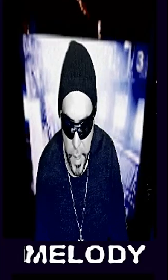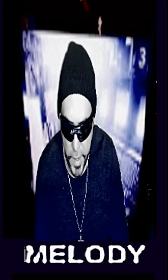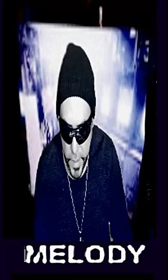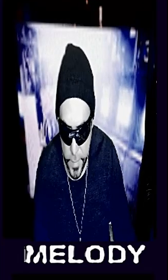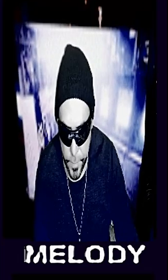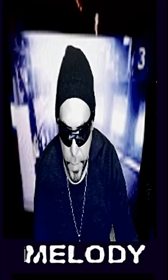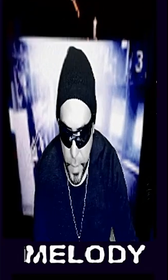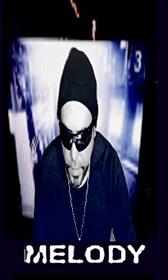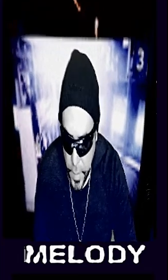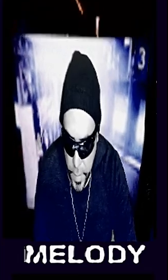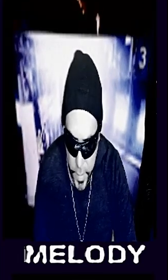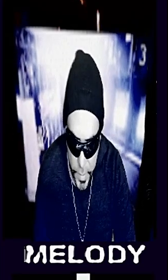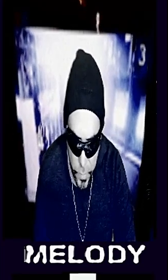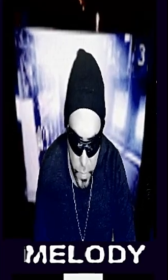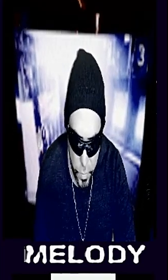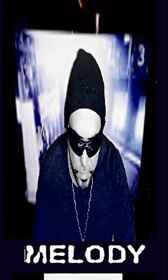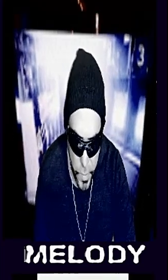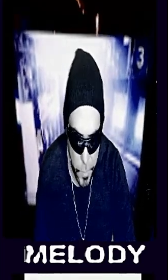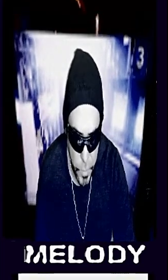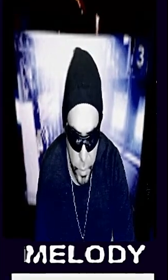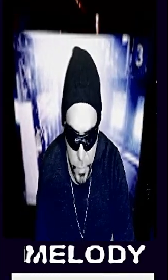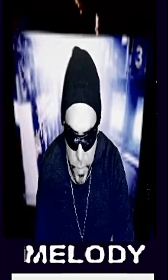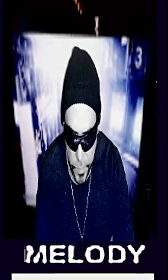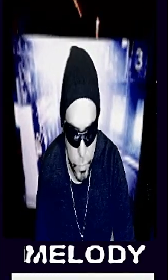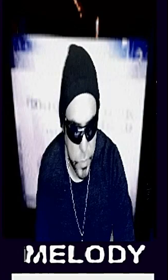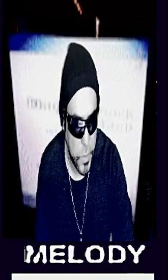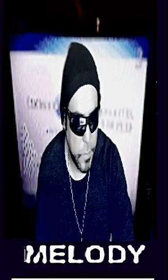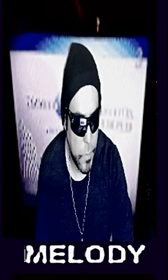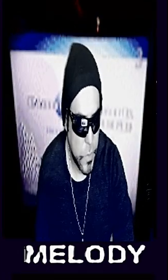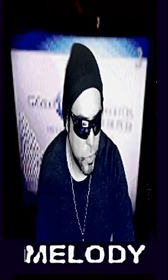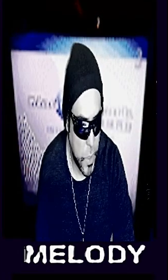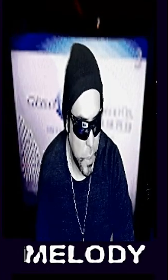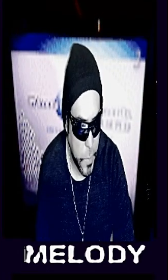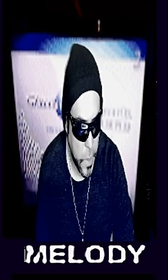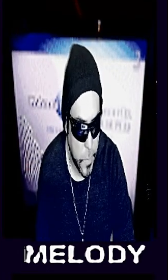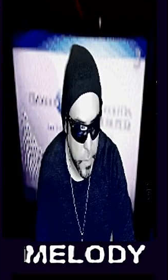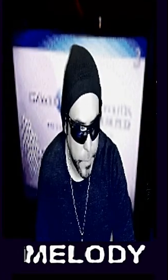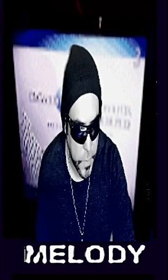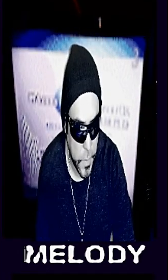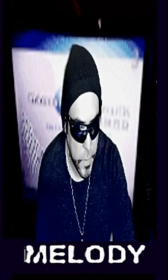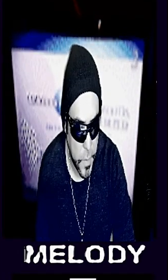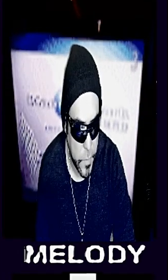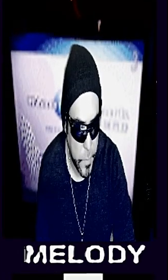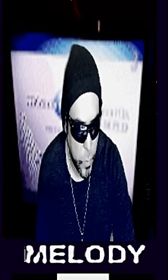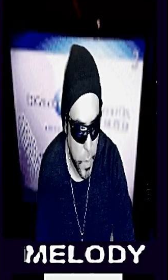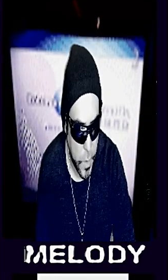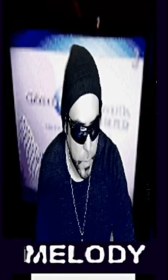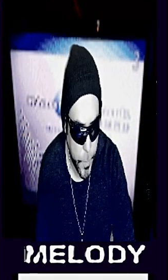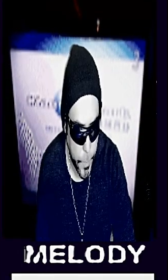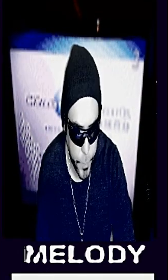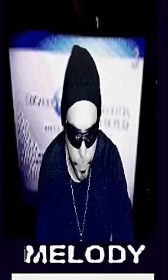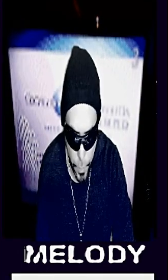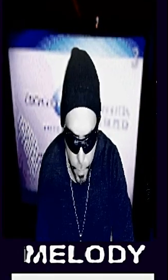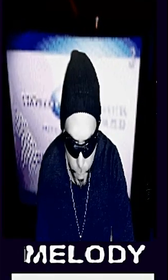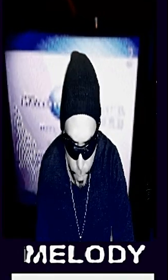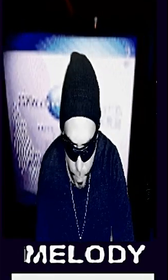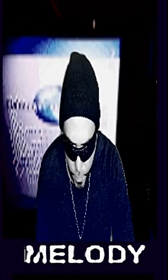prensa diaria. Tenemos otro video, amigos, vamos a reproducir y vamos a escuchar las palabras del presidente.